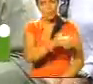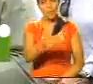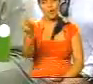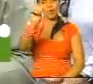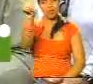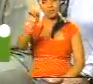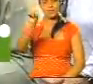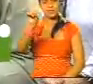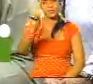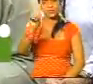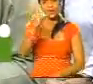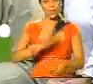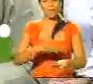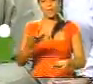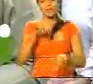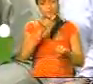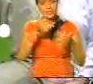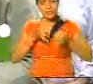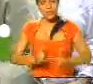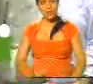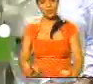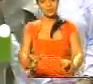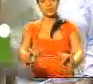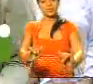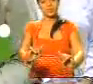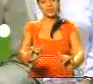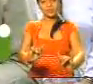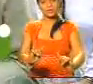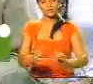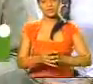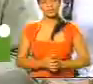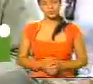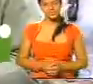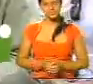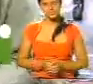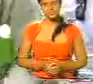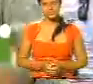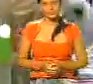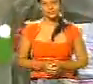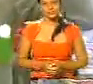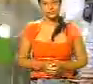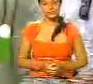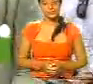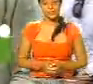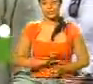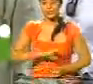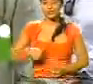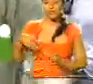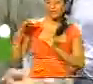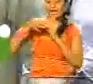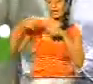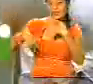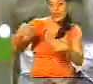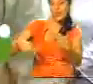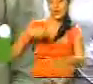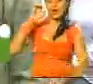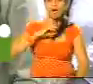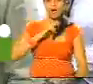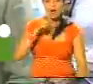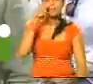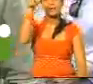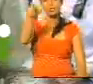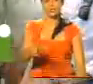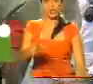de Venezuela por ser hijo de quienes somos e hijas de Simón Bolívar, el hombre más grande